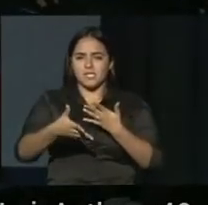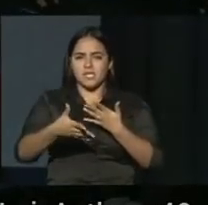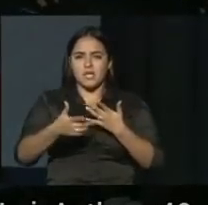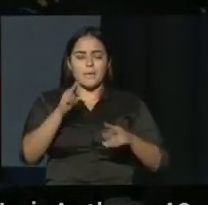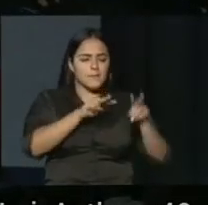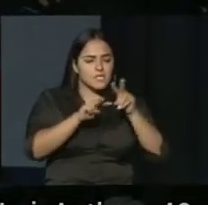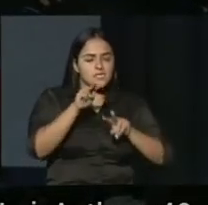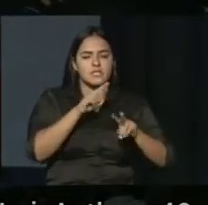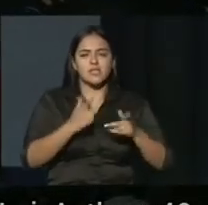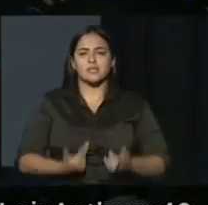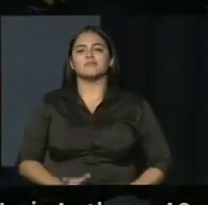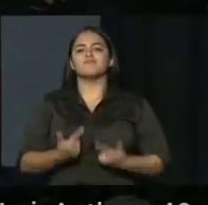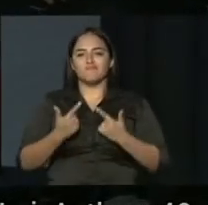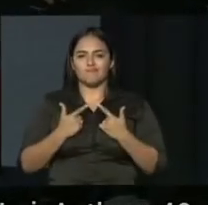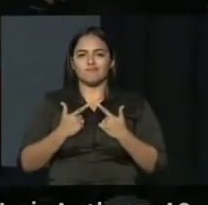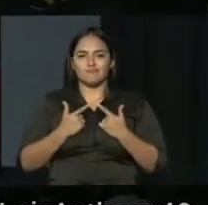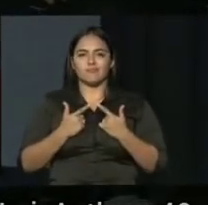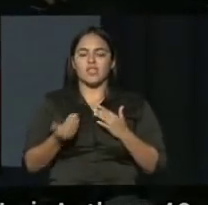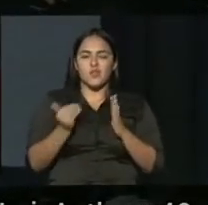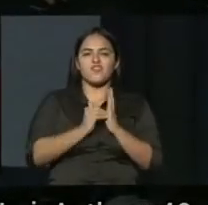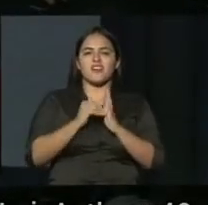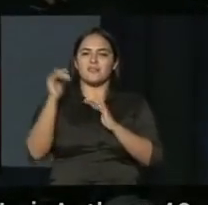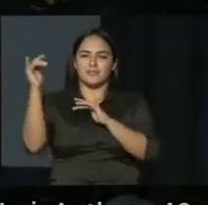y al cual regresar.